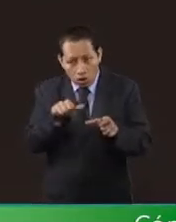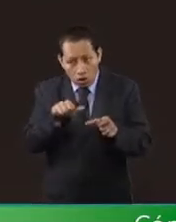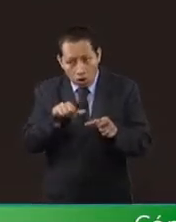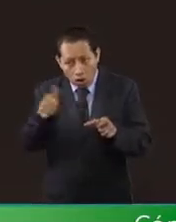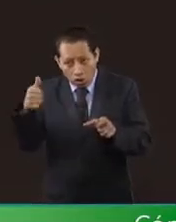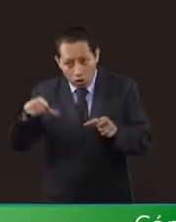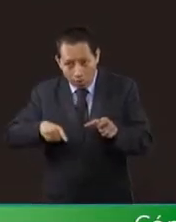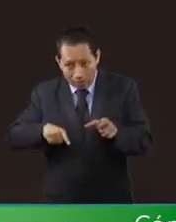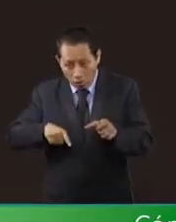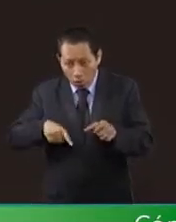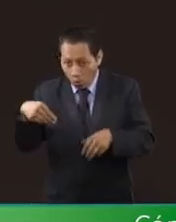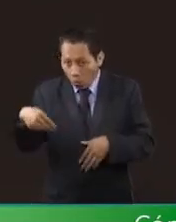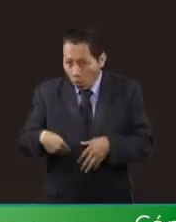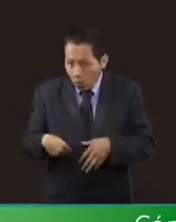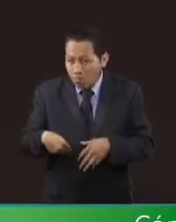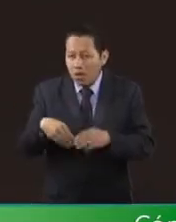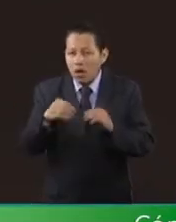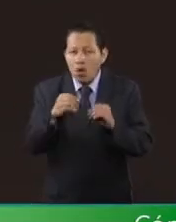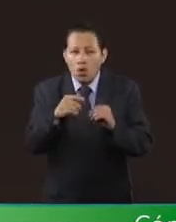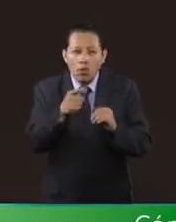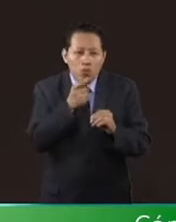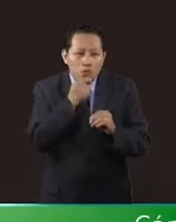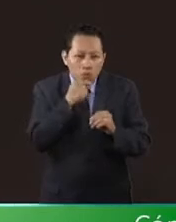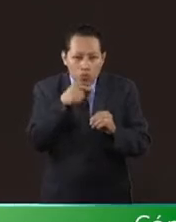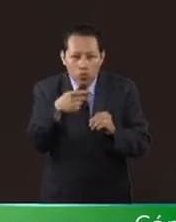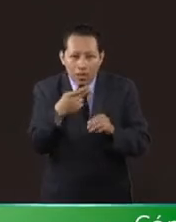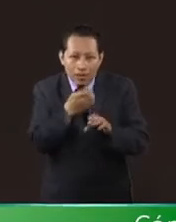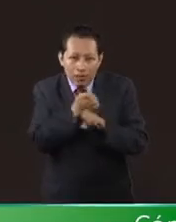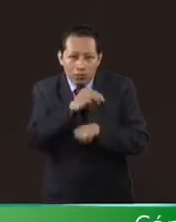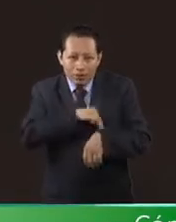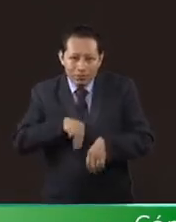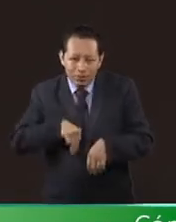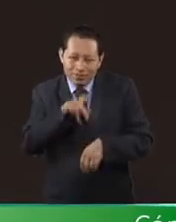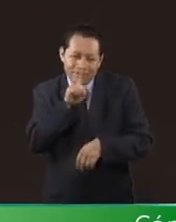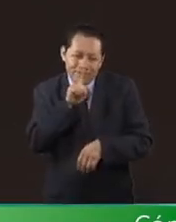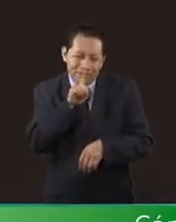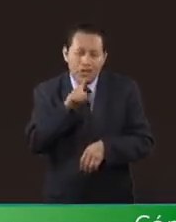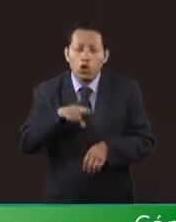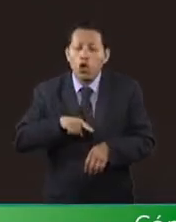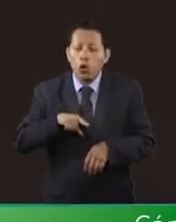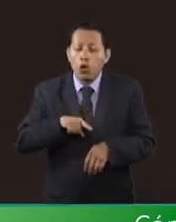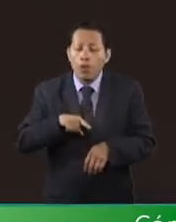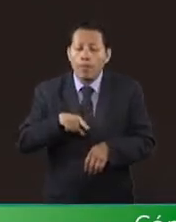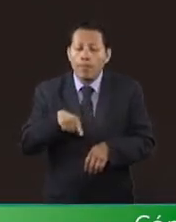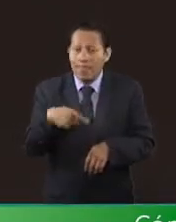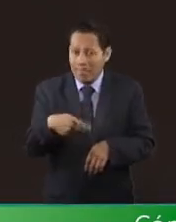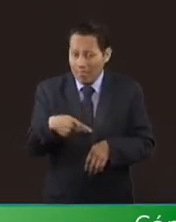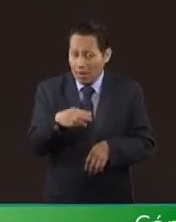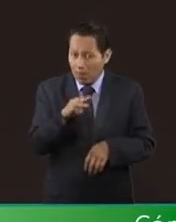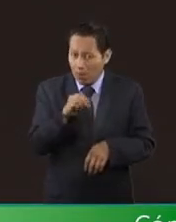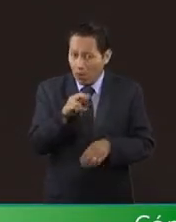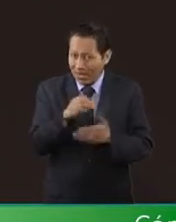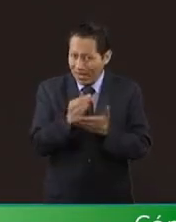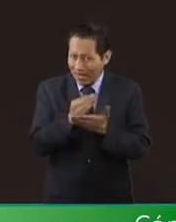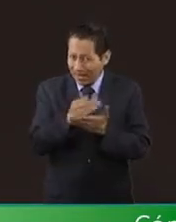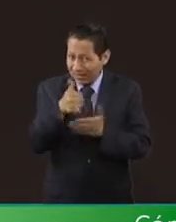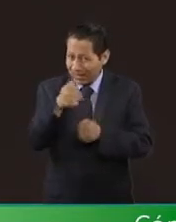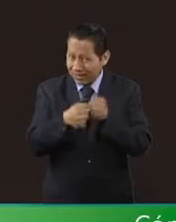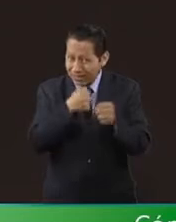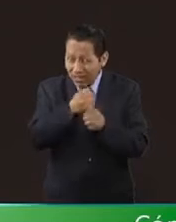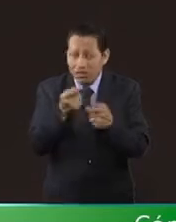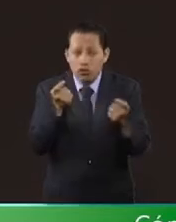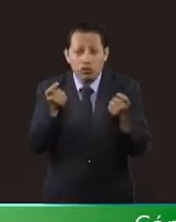corporaciones estatales ni locales. Morena tiene gobernando México 6 años y